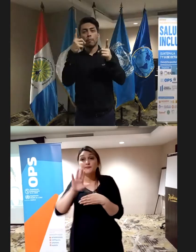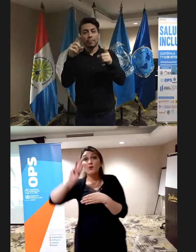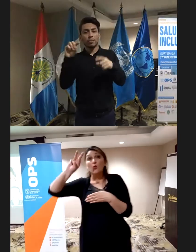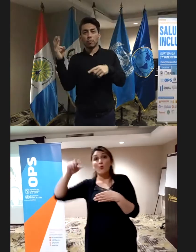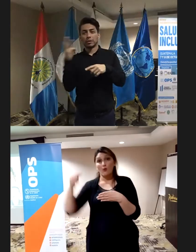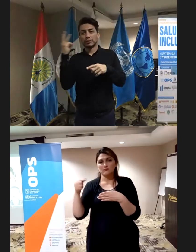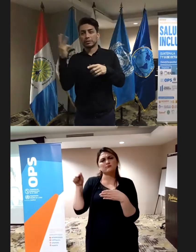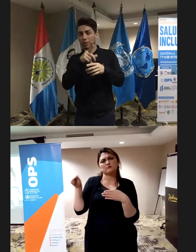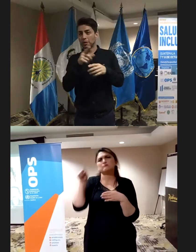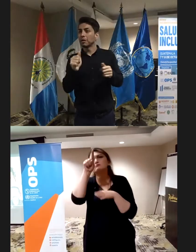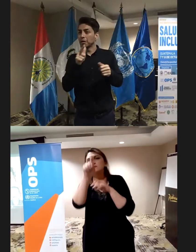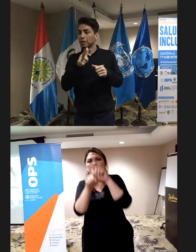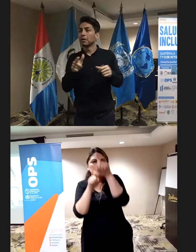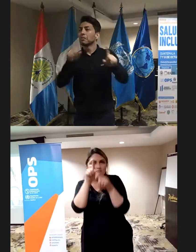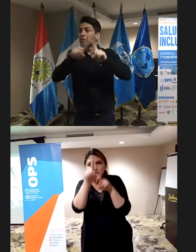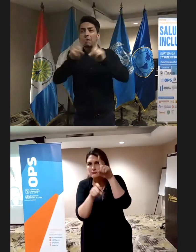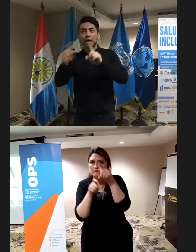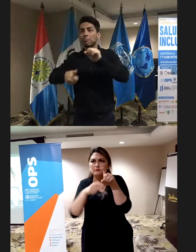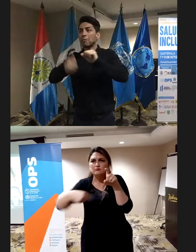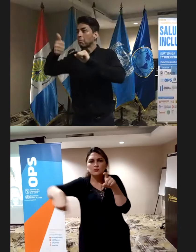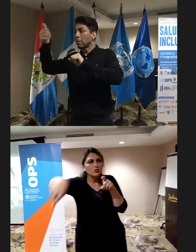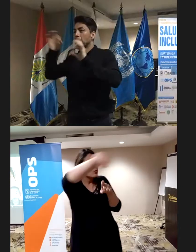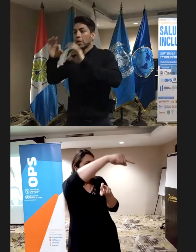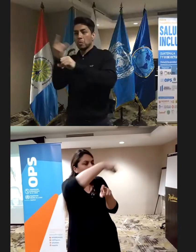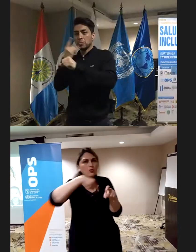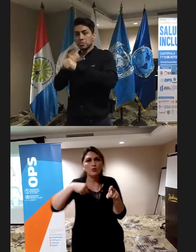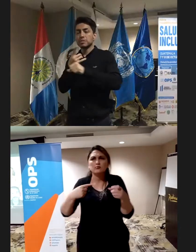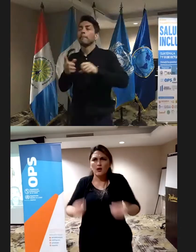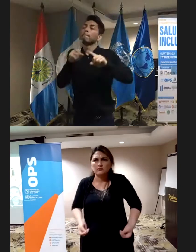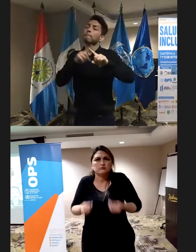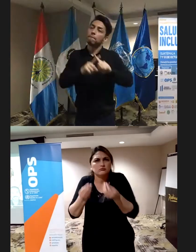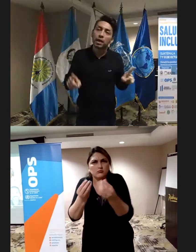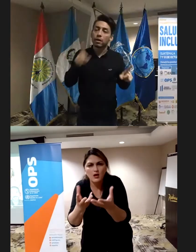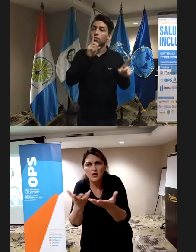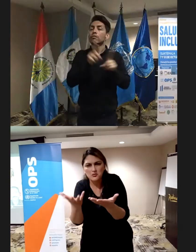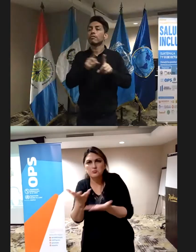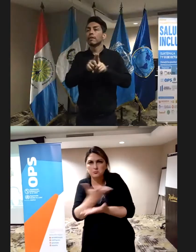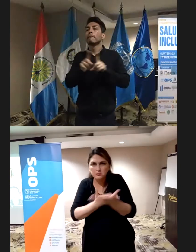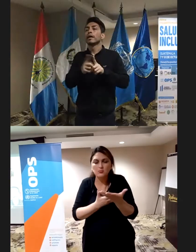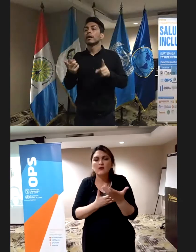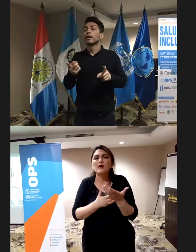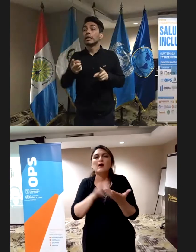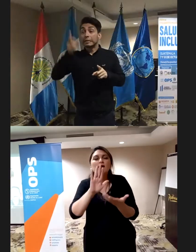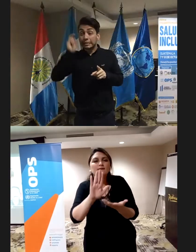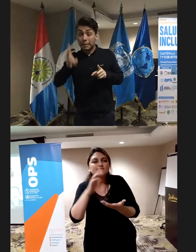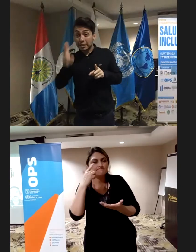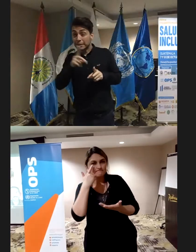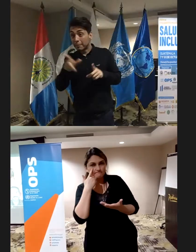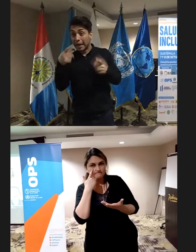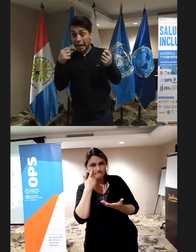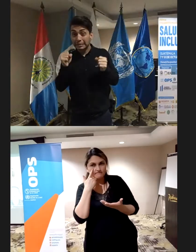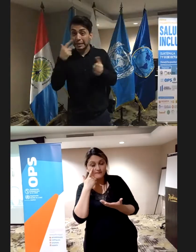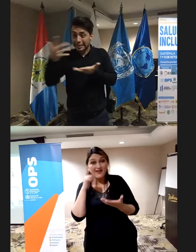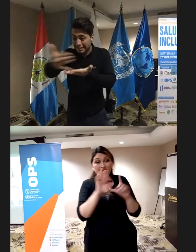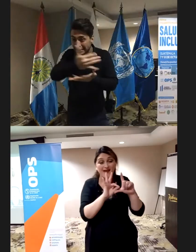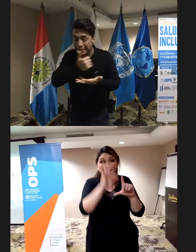actores humanitarios. Sin embargo, se puede también evidenciar que no siempre es posible recoger datos sobre las personas